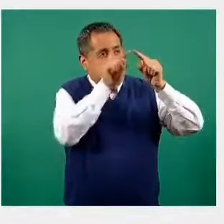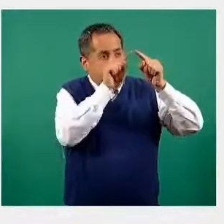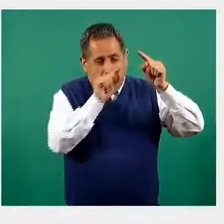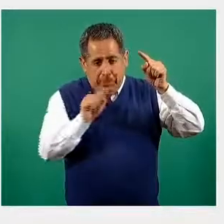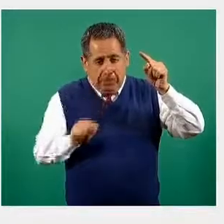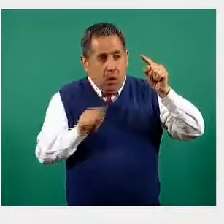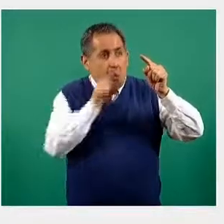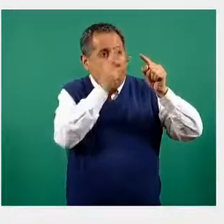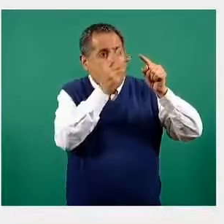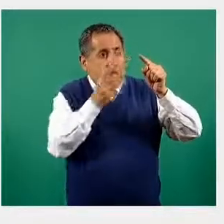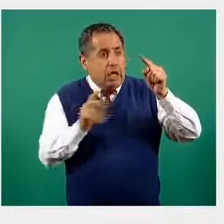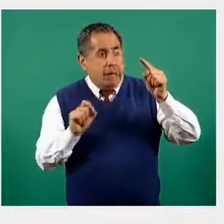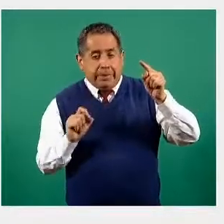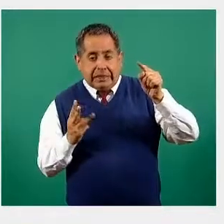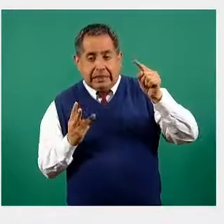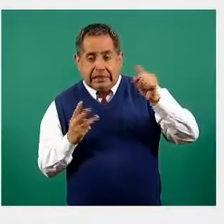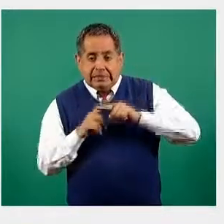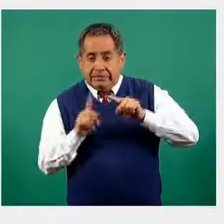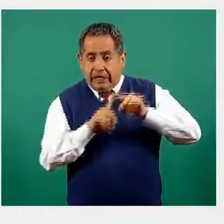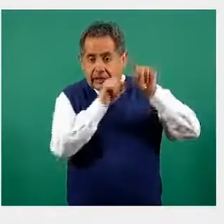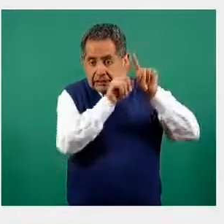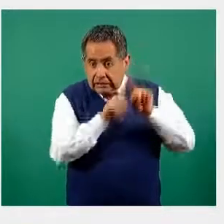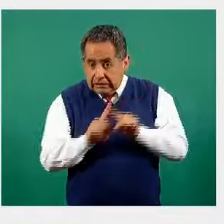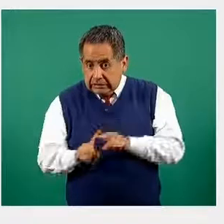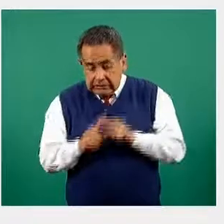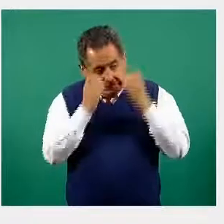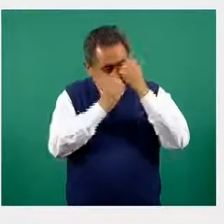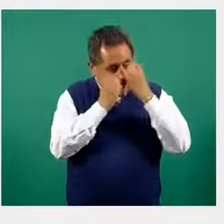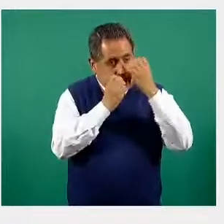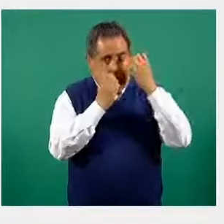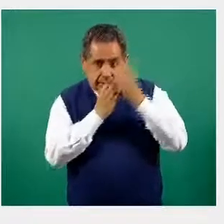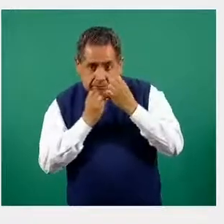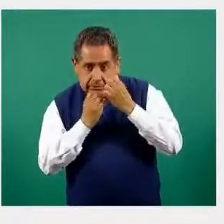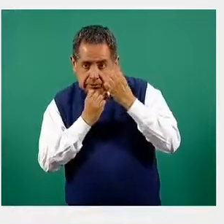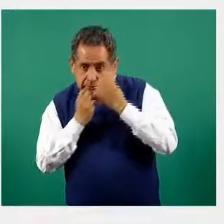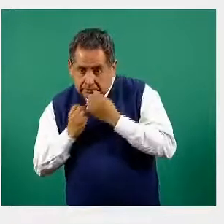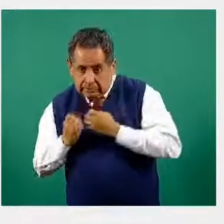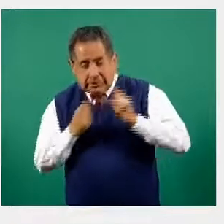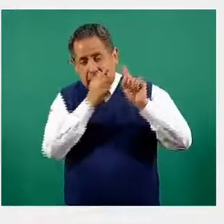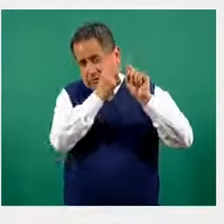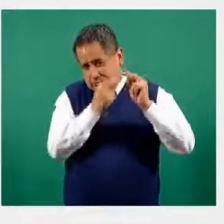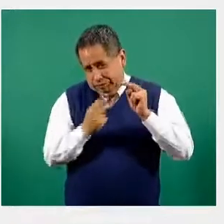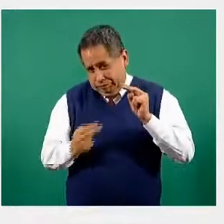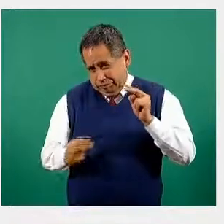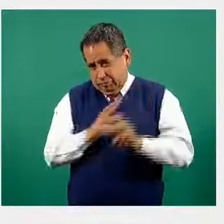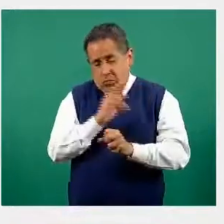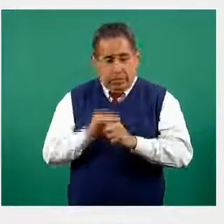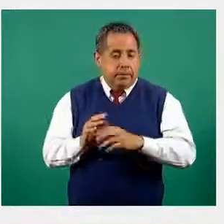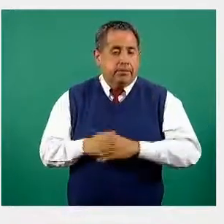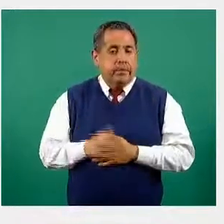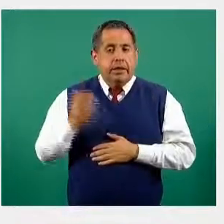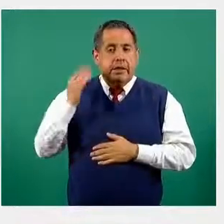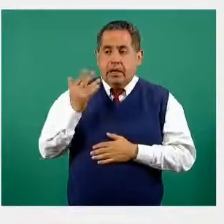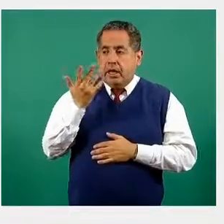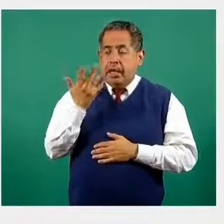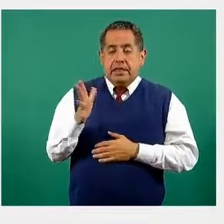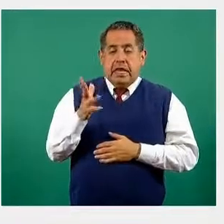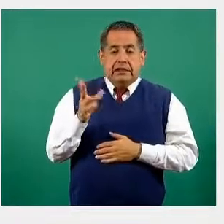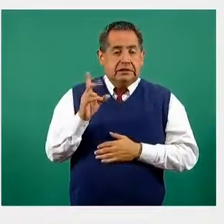conforman esta variante. El día 10 de enero terminamos de secuenciar la primera